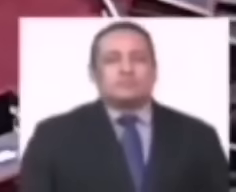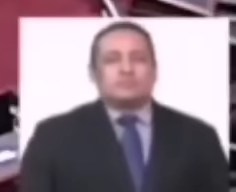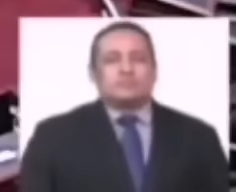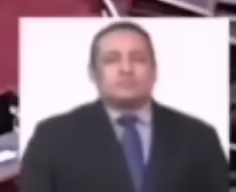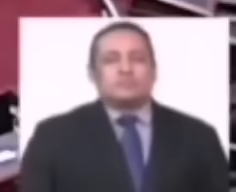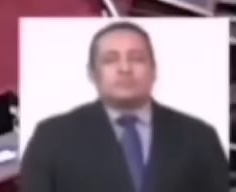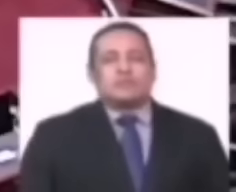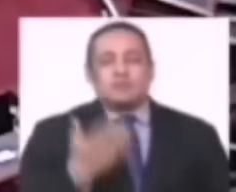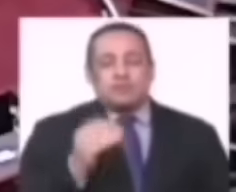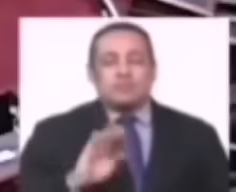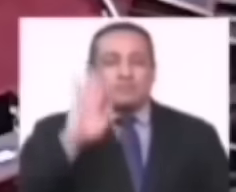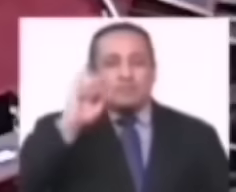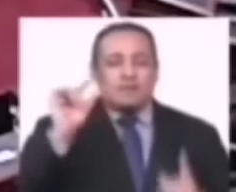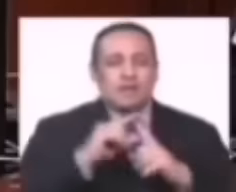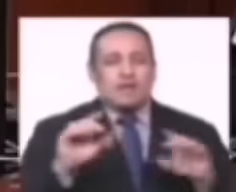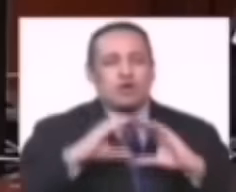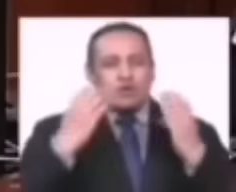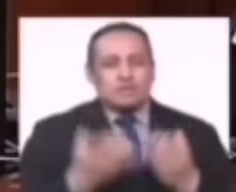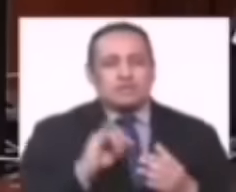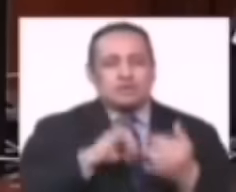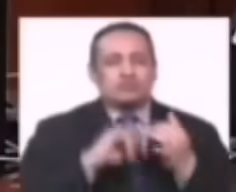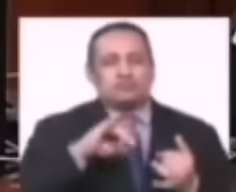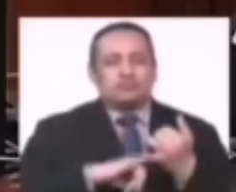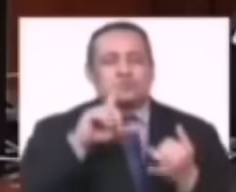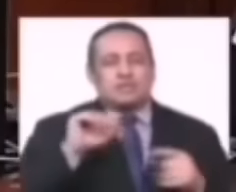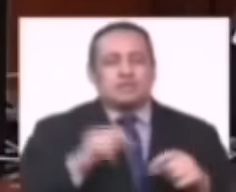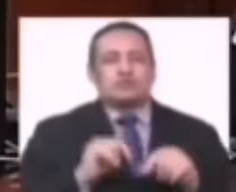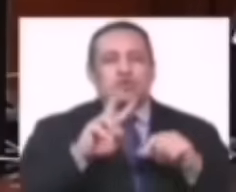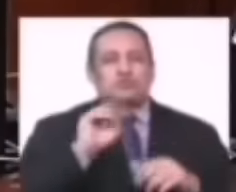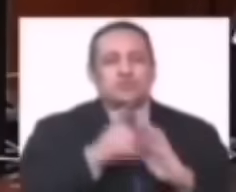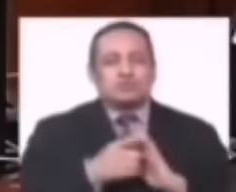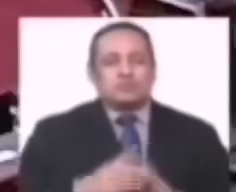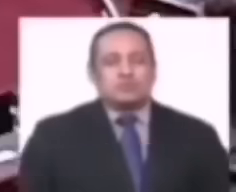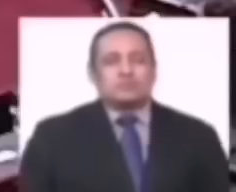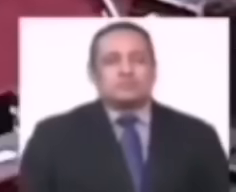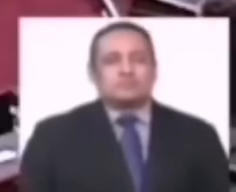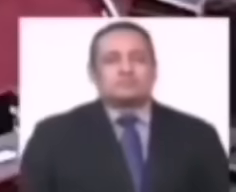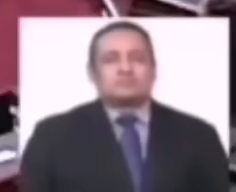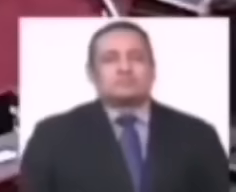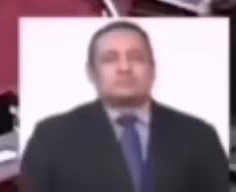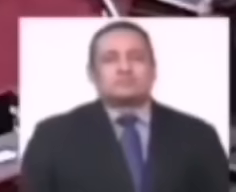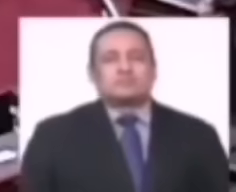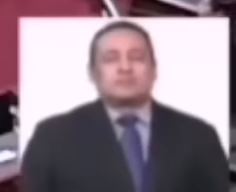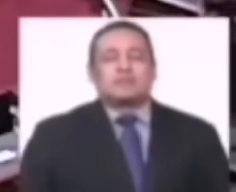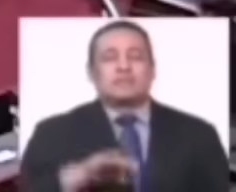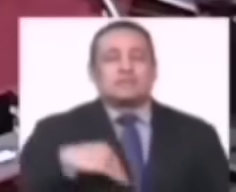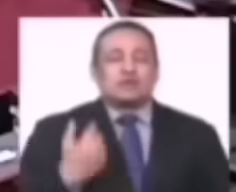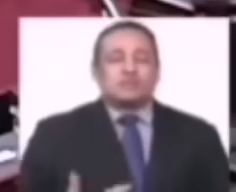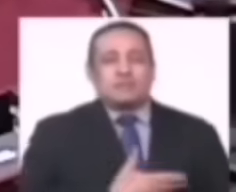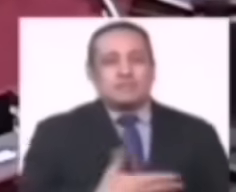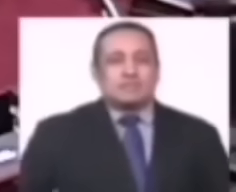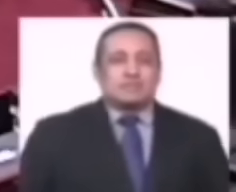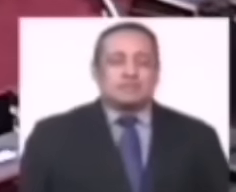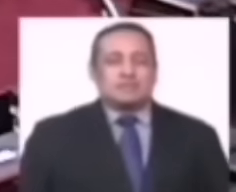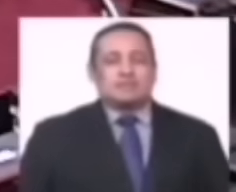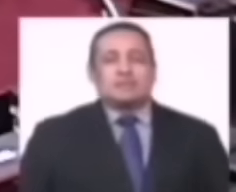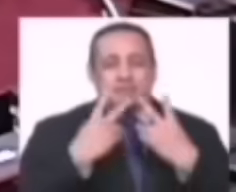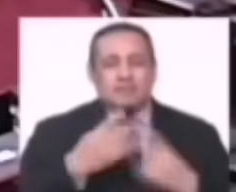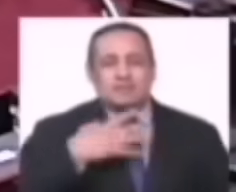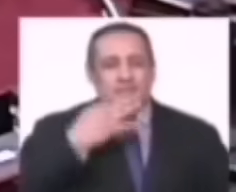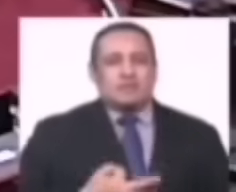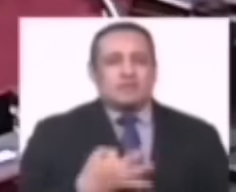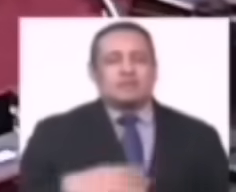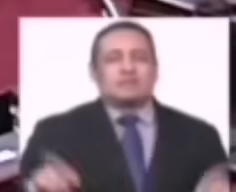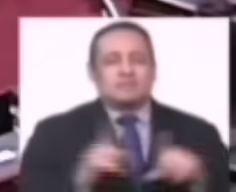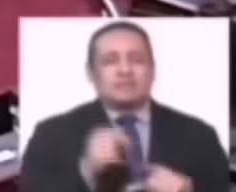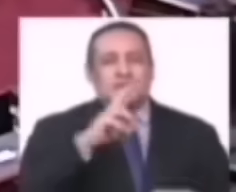Tiene uso la palabra la congresista Susel Paredes, hasta por 2 minutos. Señor presidente, efectivamente, la RAE